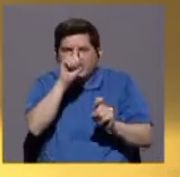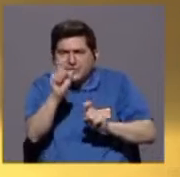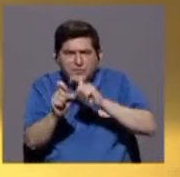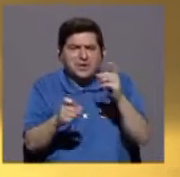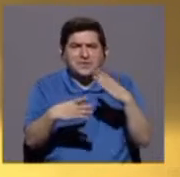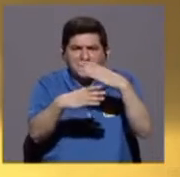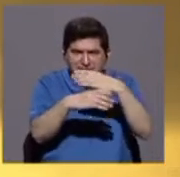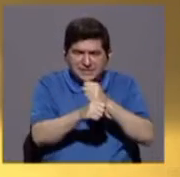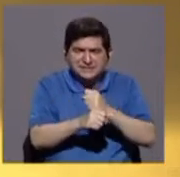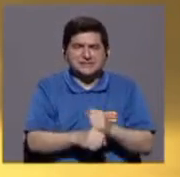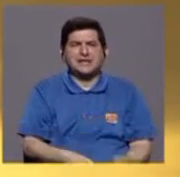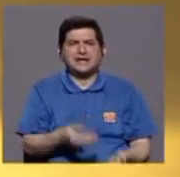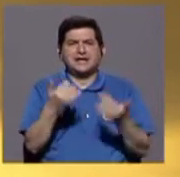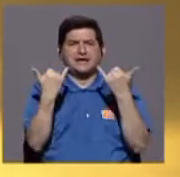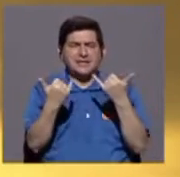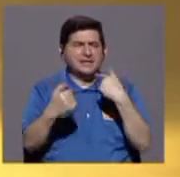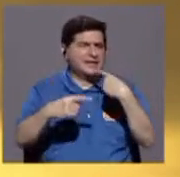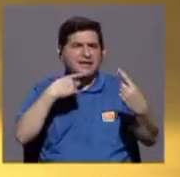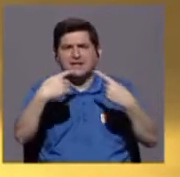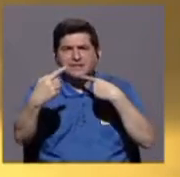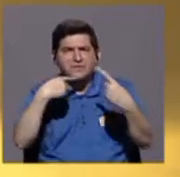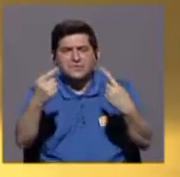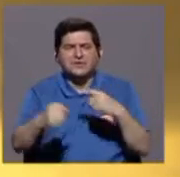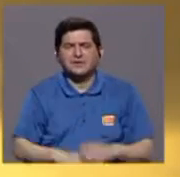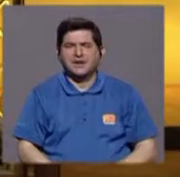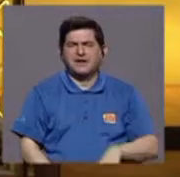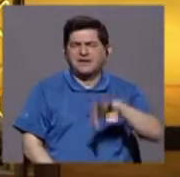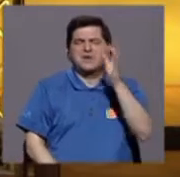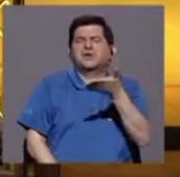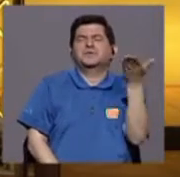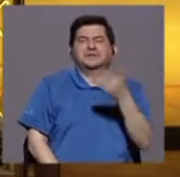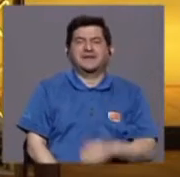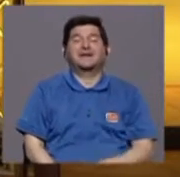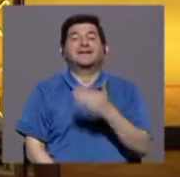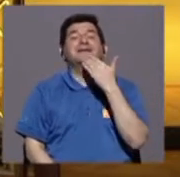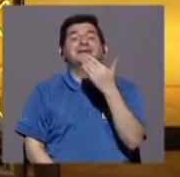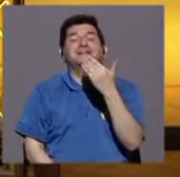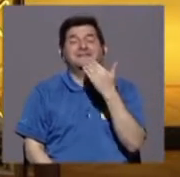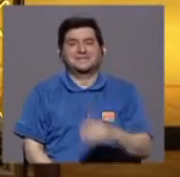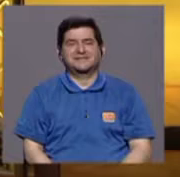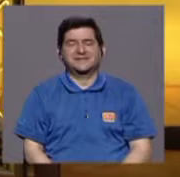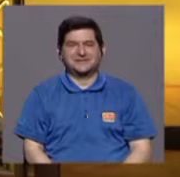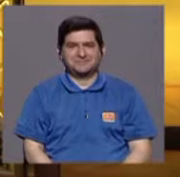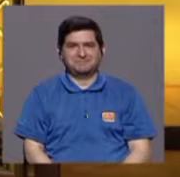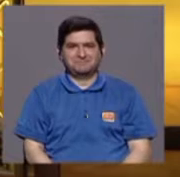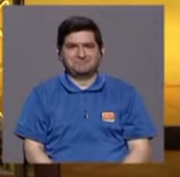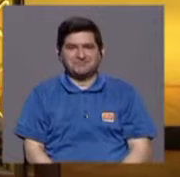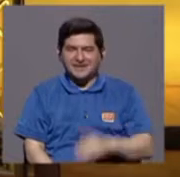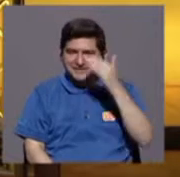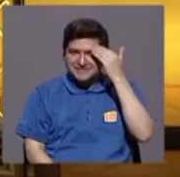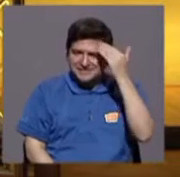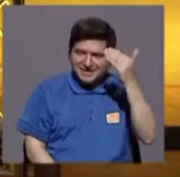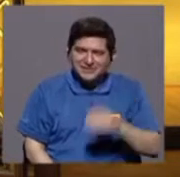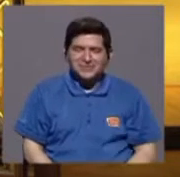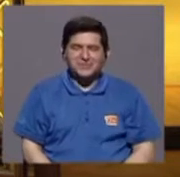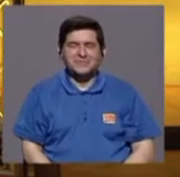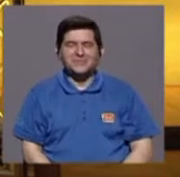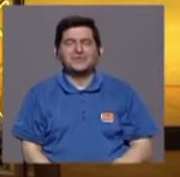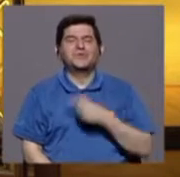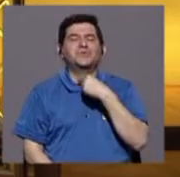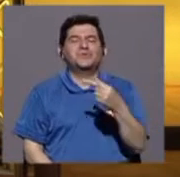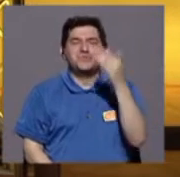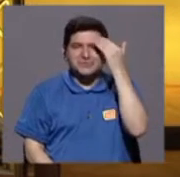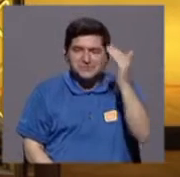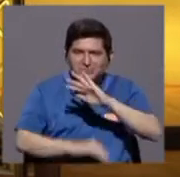hicieron y están difundiendo. Y muchas gracias por estar en el programa. Muy buenas, Rafael. Un gran gusto de saludarte